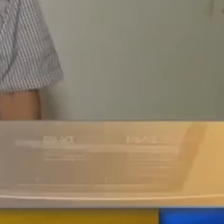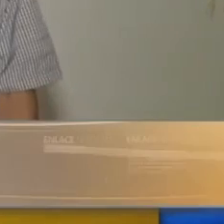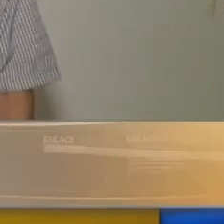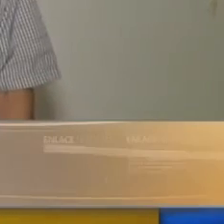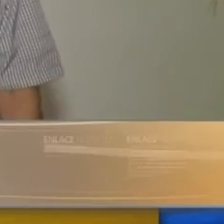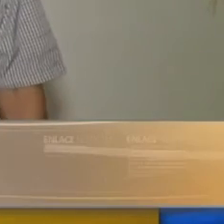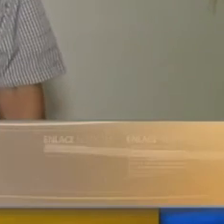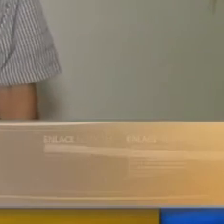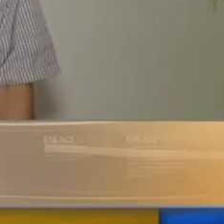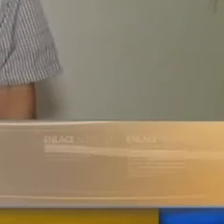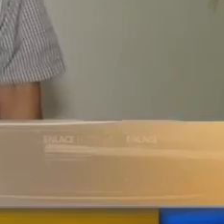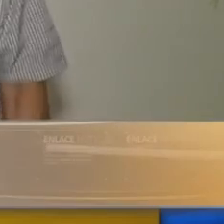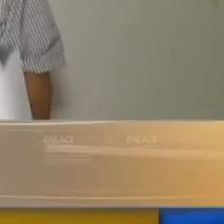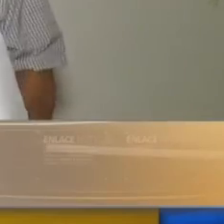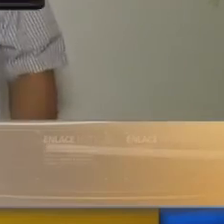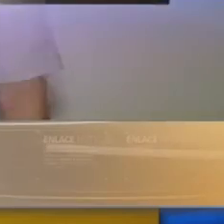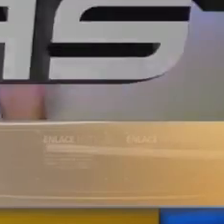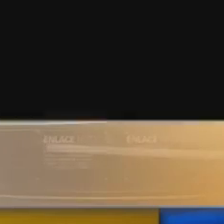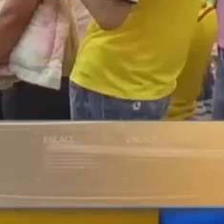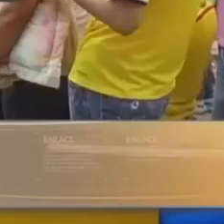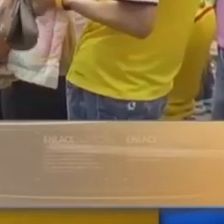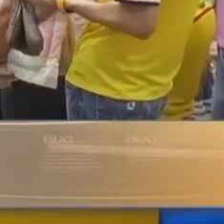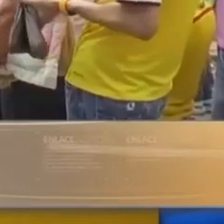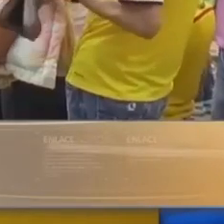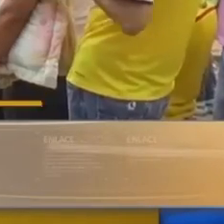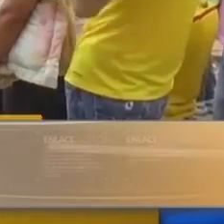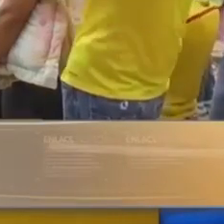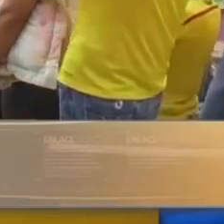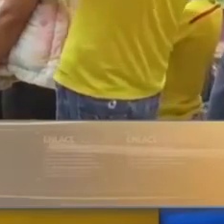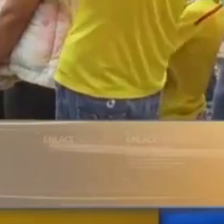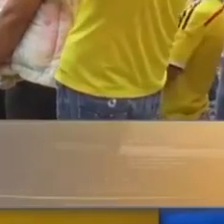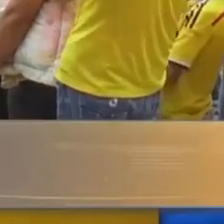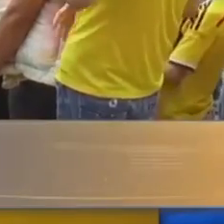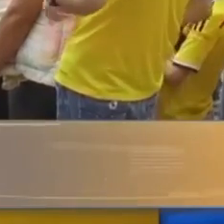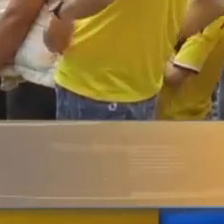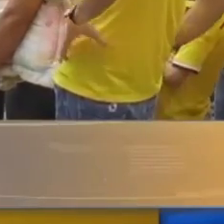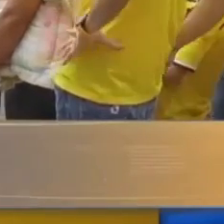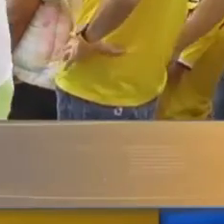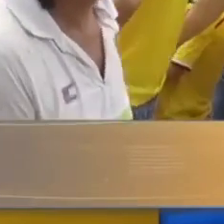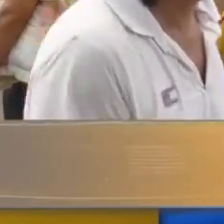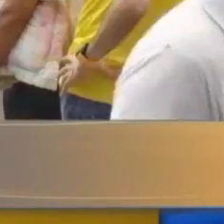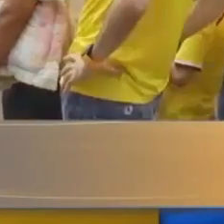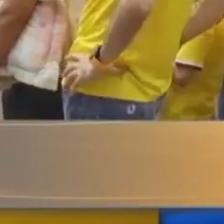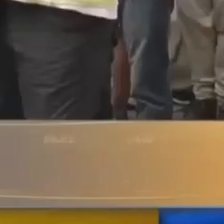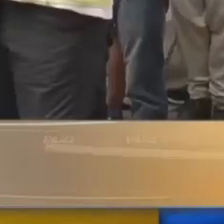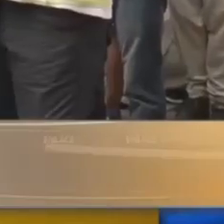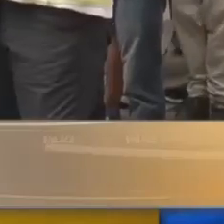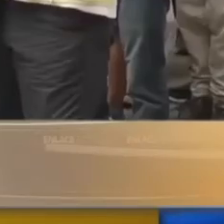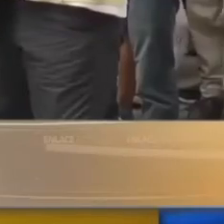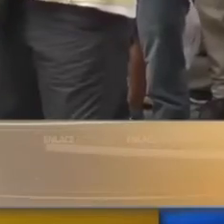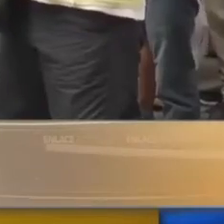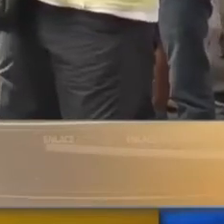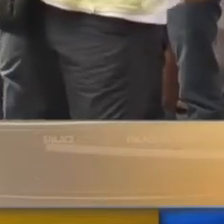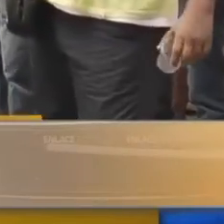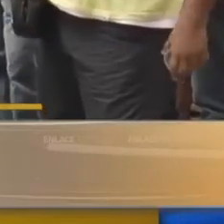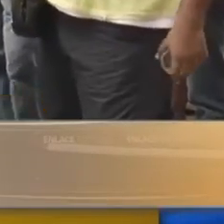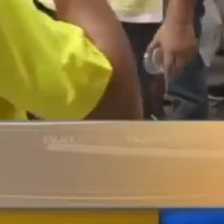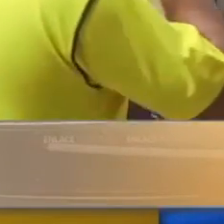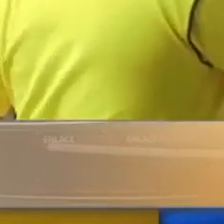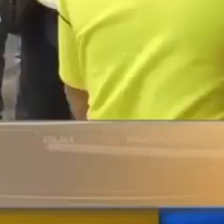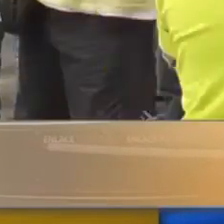preso en la cárcel de máxima seguridad, La Pedregosa. Una vez abiertas las fronteras para el partido de Alianza Petrolera y Atlético Nacional, policía del